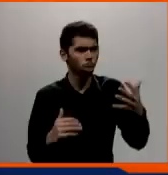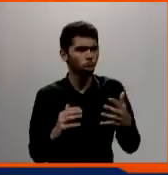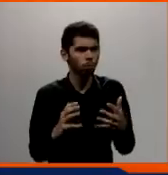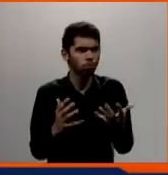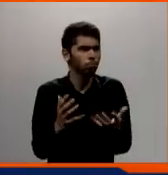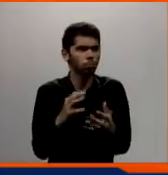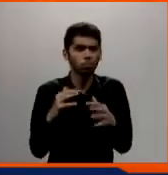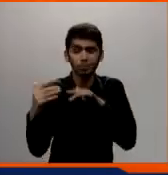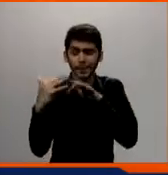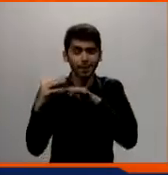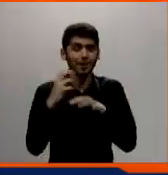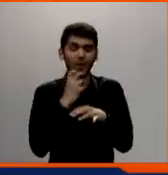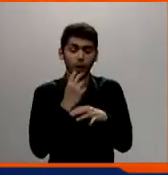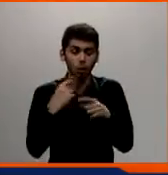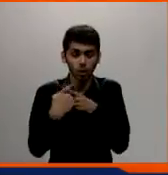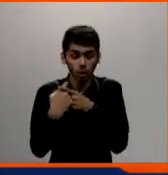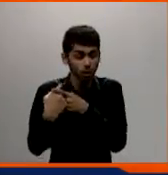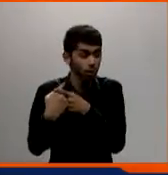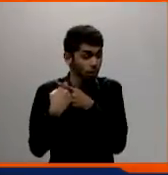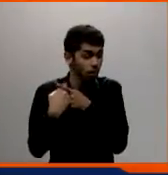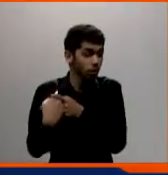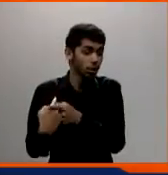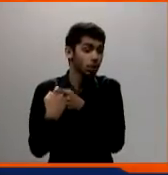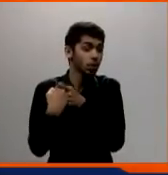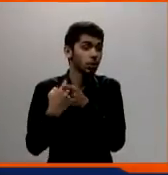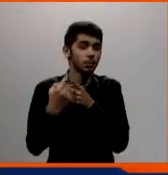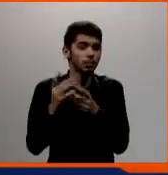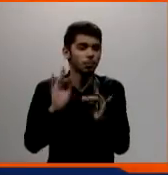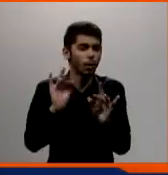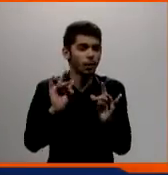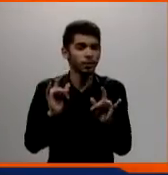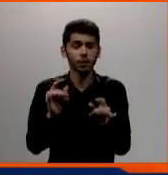que ya le costó el tramo final del torneo, que nunca pudo